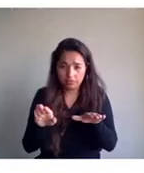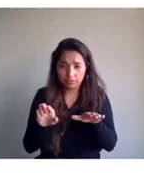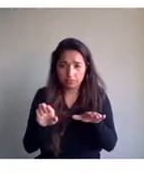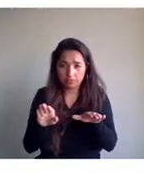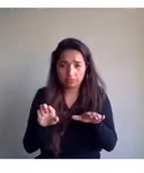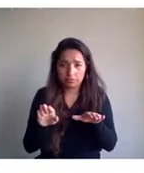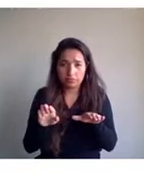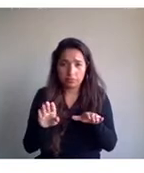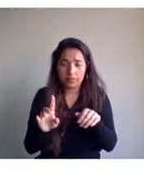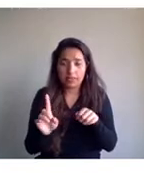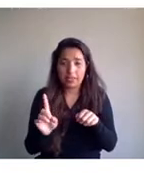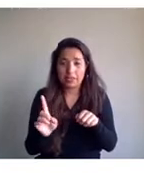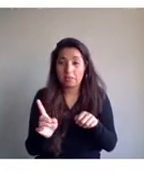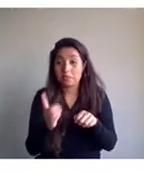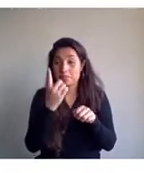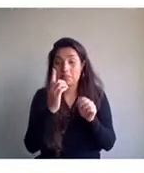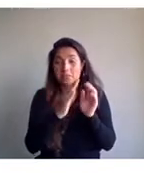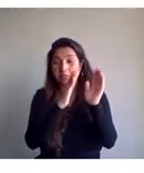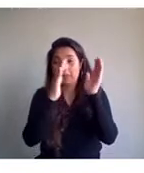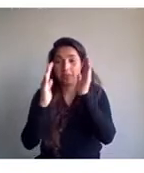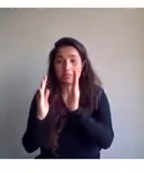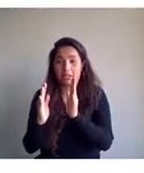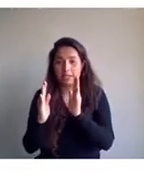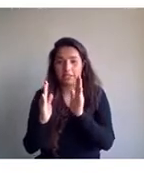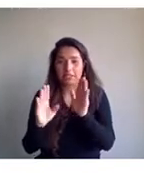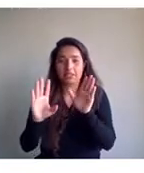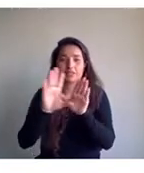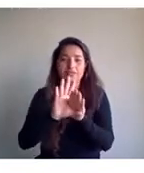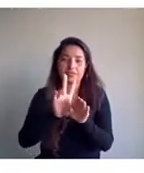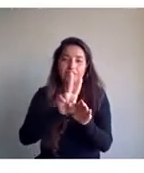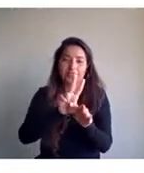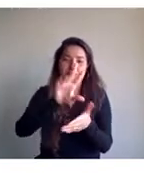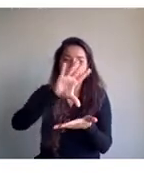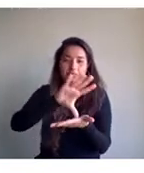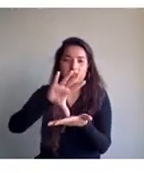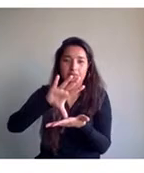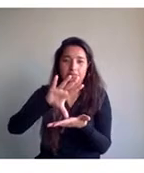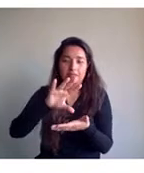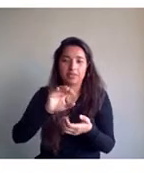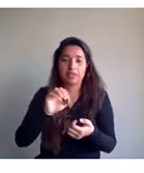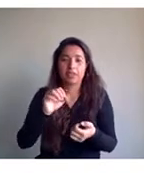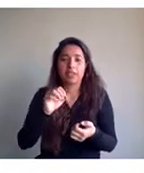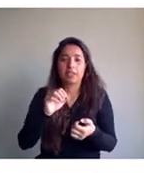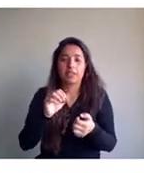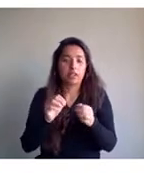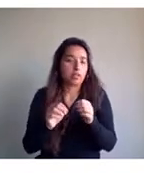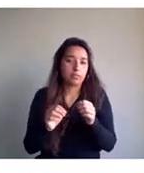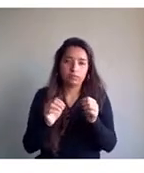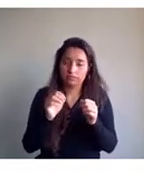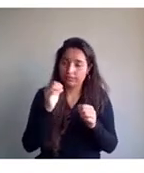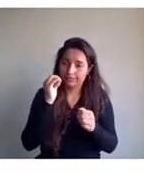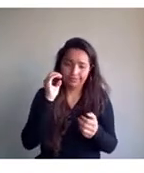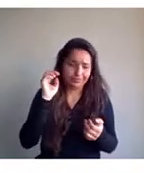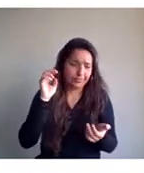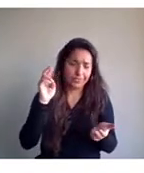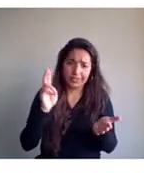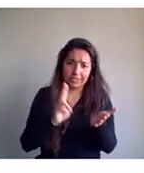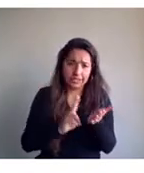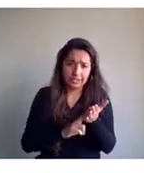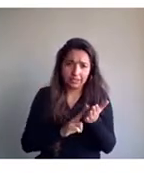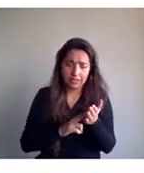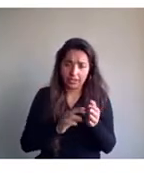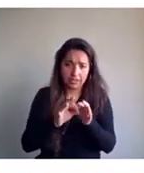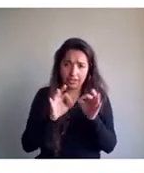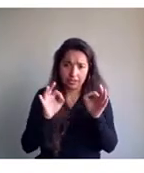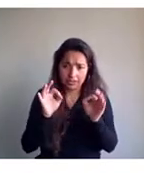dos países seguramente nos vamos a sentar con aleja arenas y con alejandra chile y ojalá con las